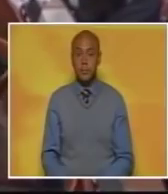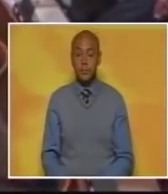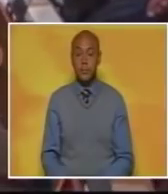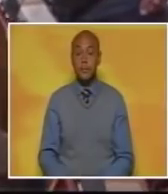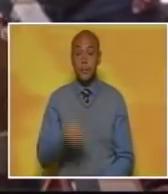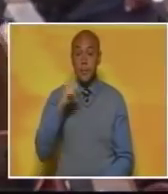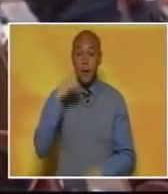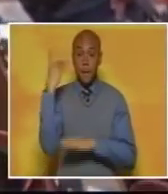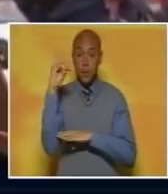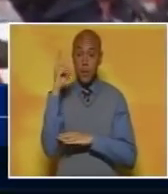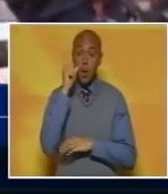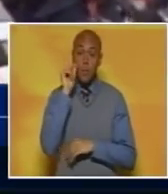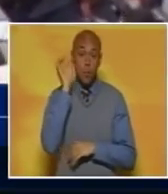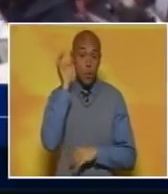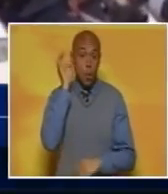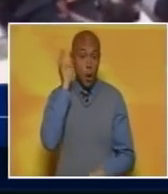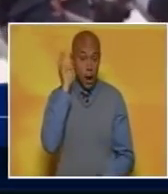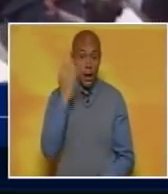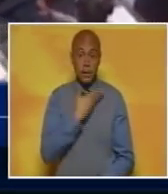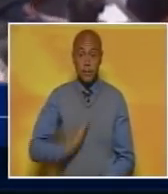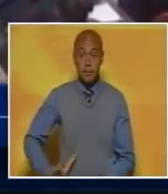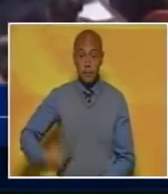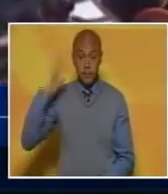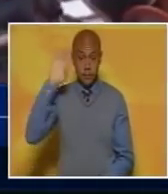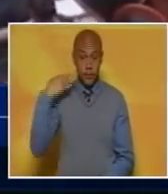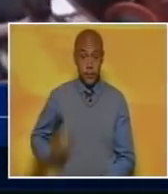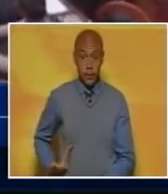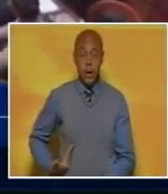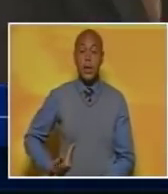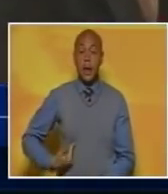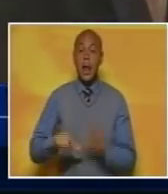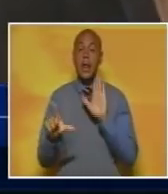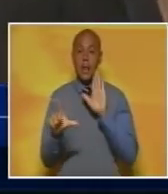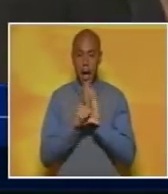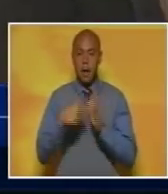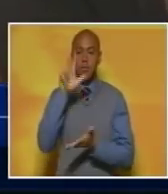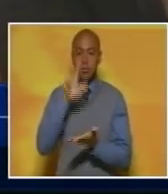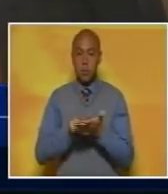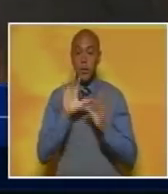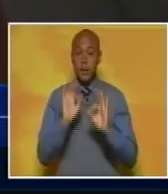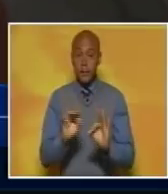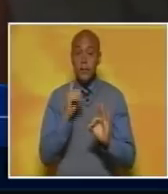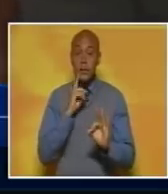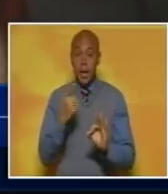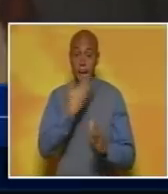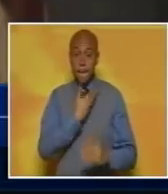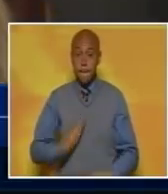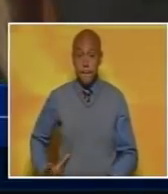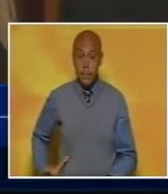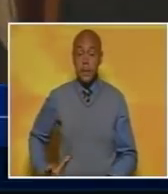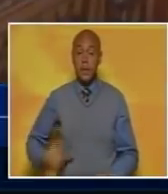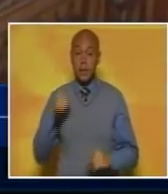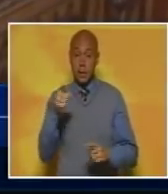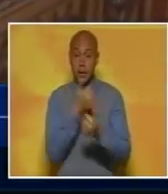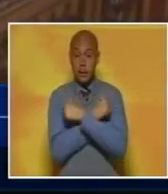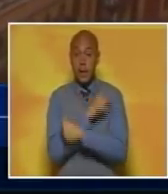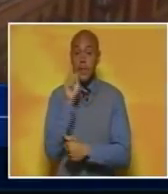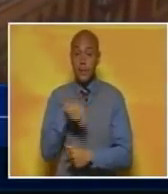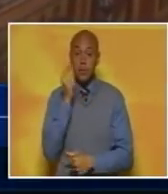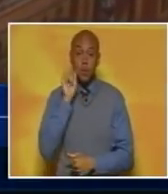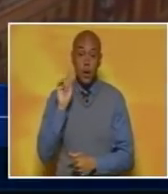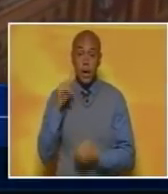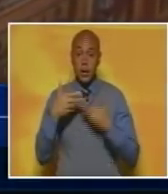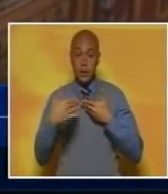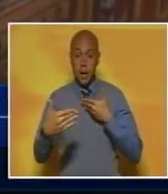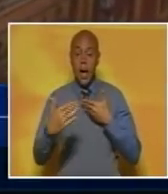En Bolivia, la presidenta interina Yanine Áñez promulgó la ley que amplía el mandato del gobierno transitorio y del legislativo